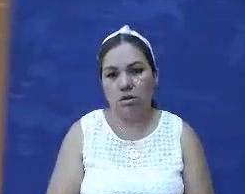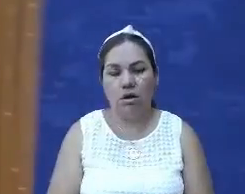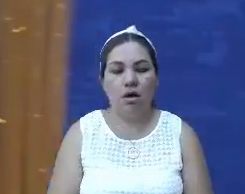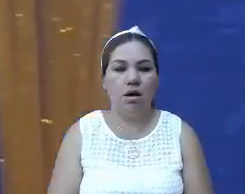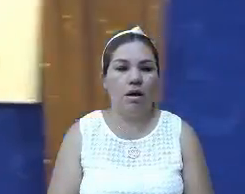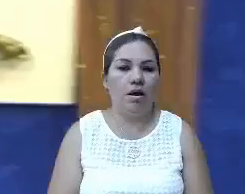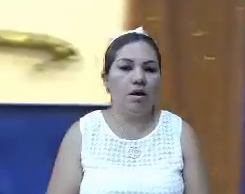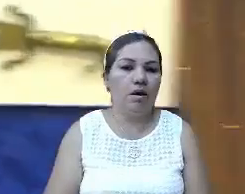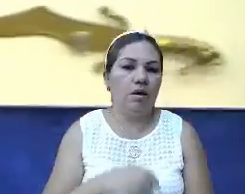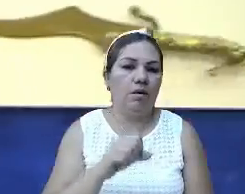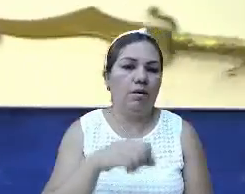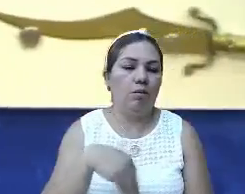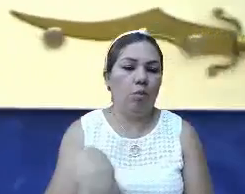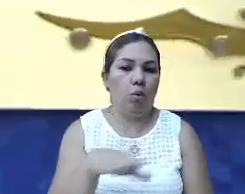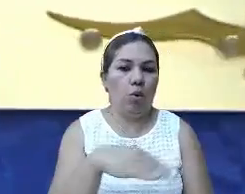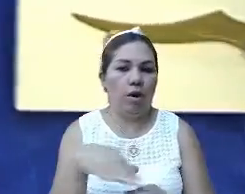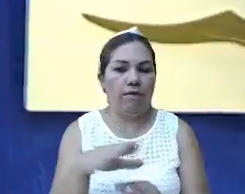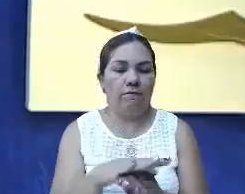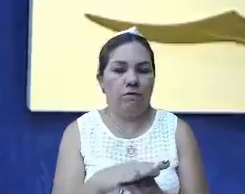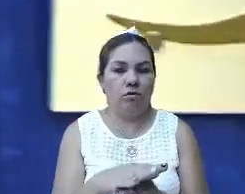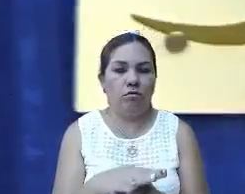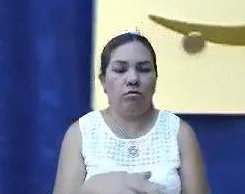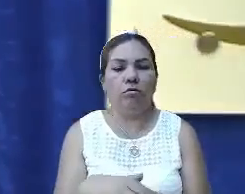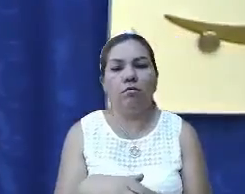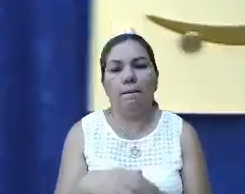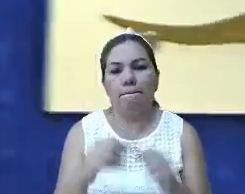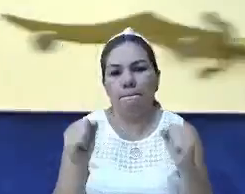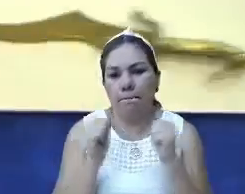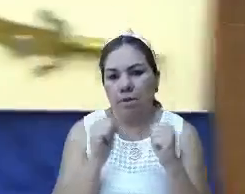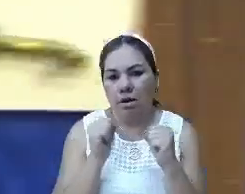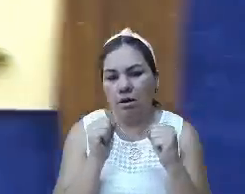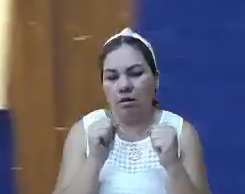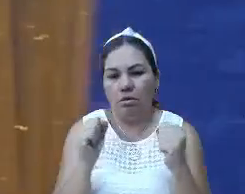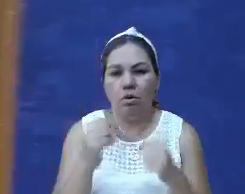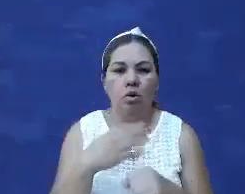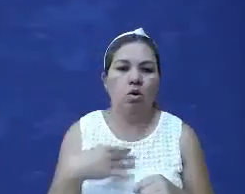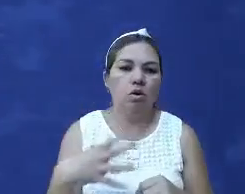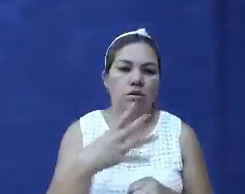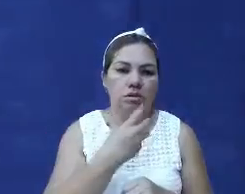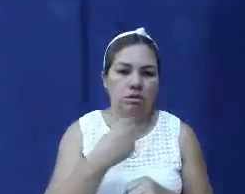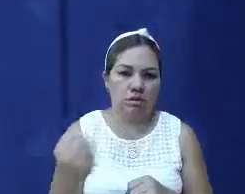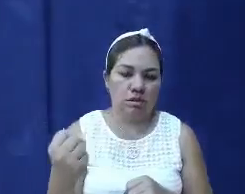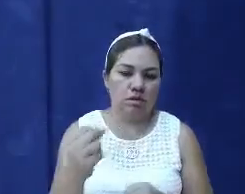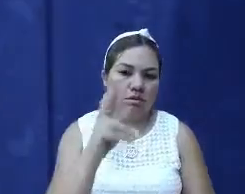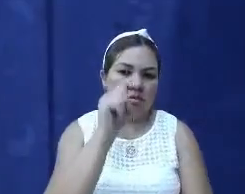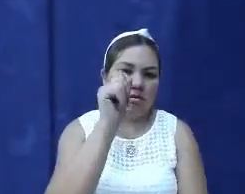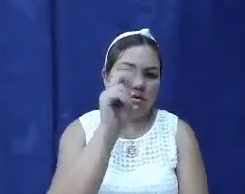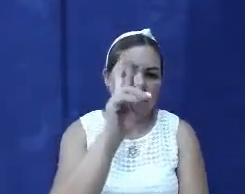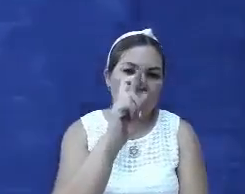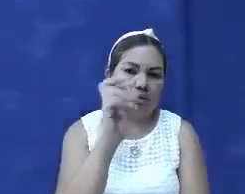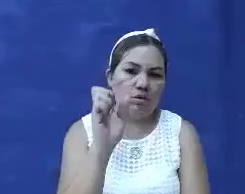que le quite su territorio. Entonces, como el pueblo de Israel se multiplicaba,